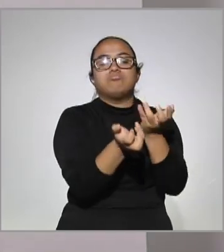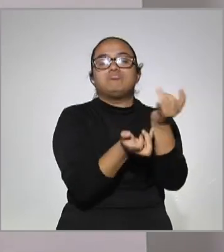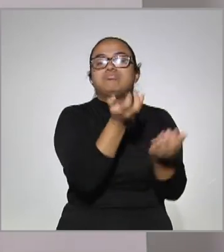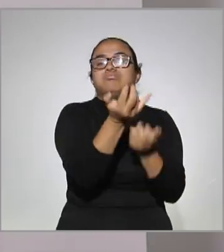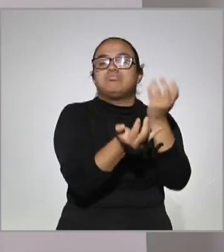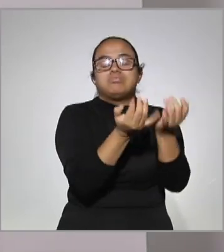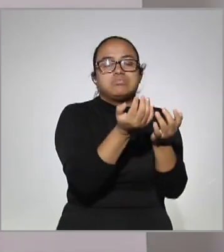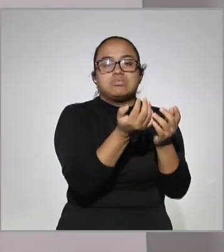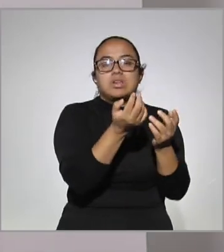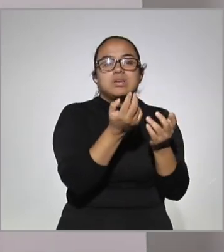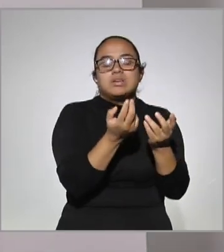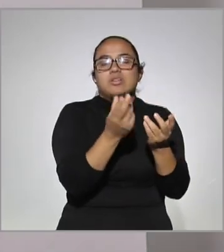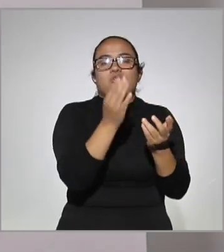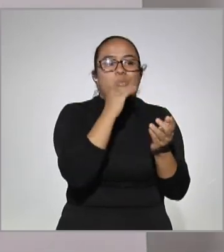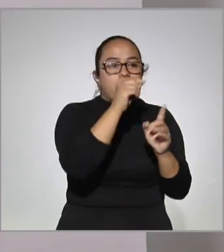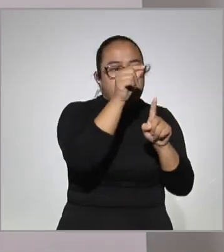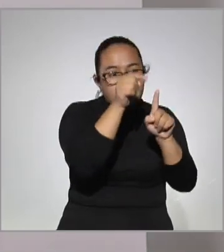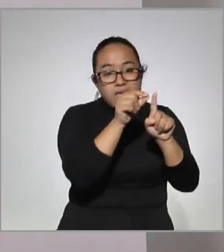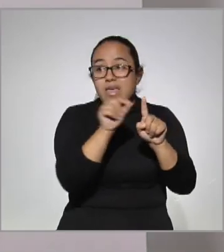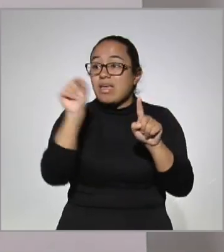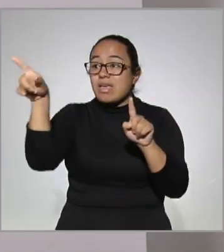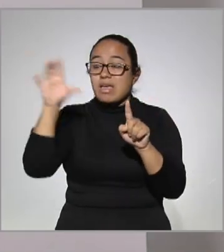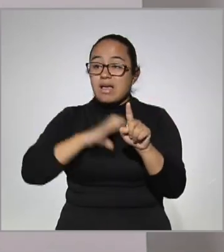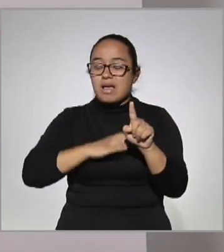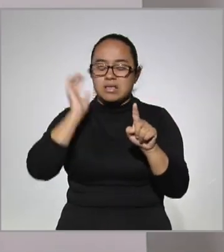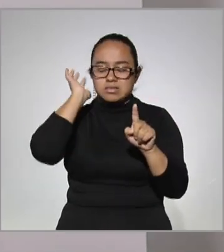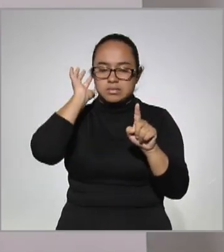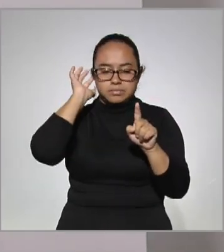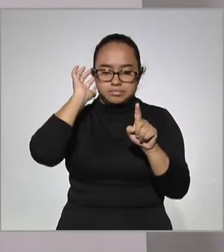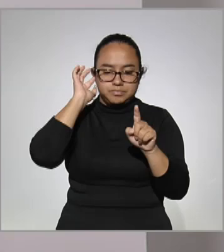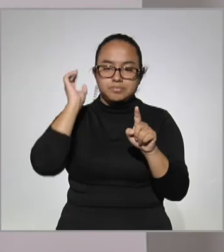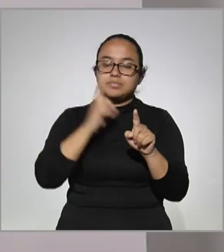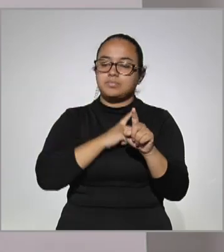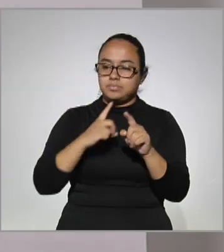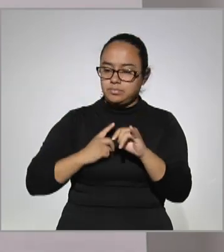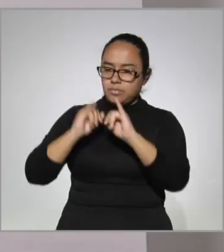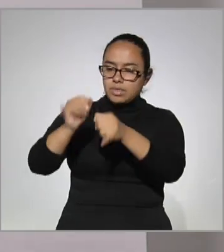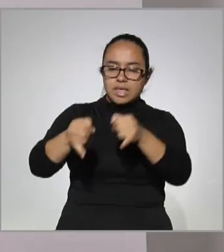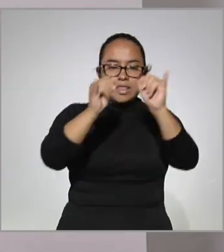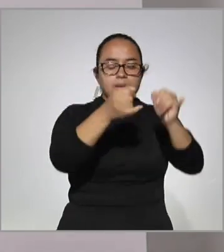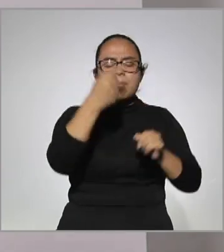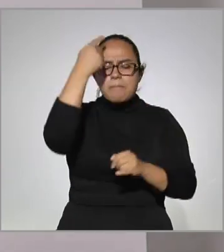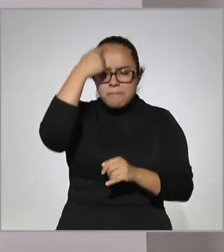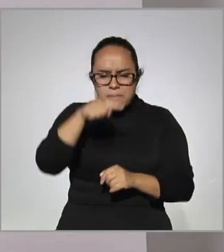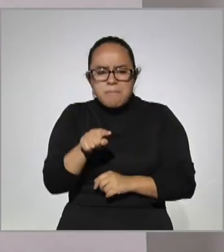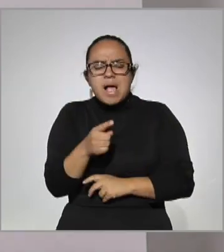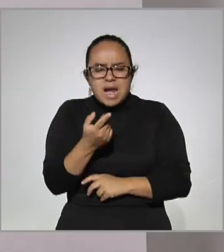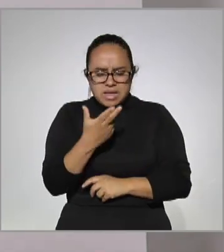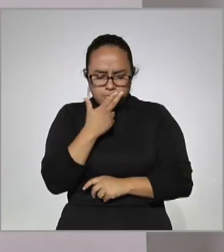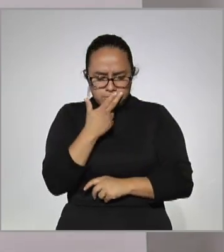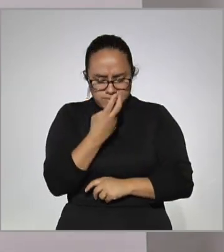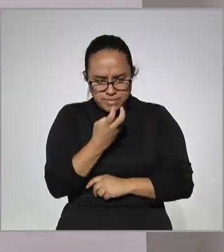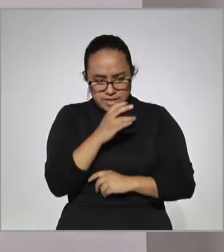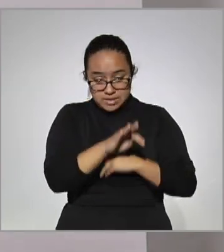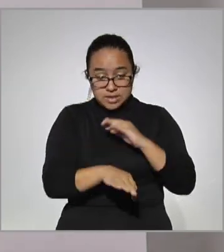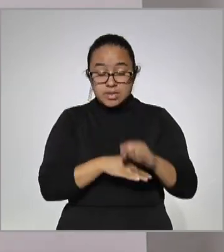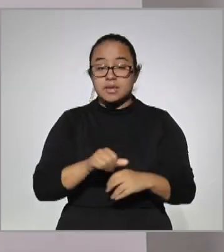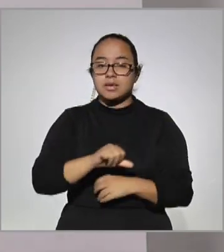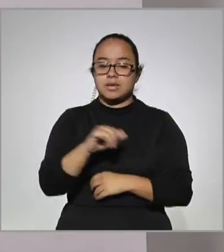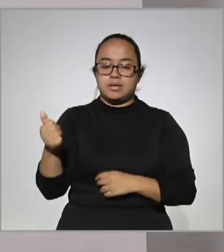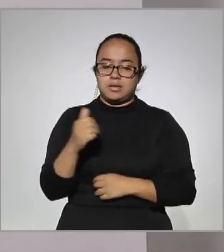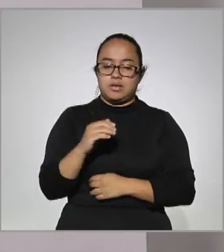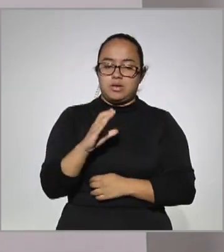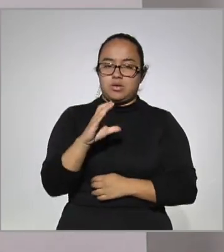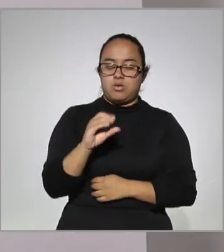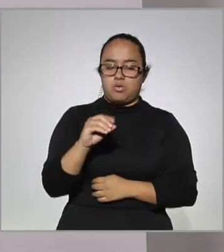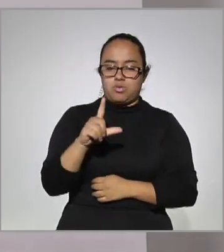un diagnóstico más avanzado. Entonces hay que individualizar como para qué vamos a usar cada tipo de tratamiento. Y después viene el cono, ¿no? Que